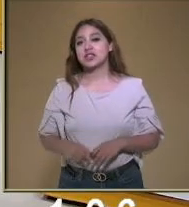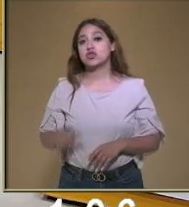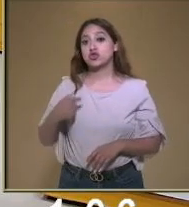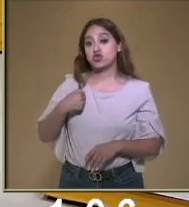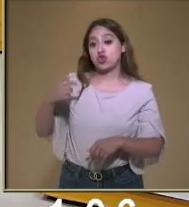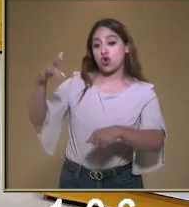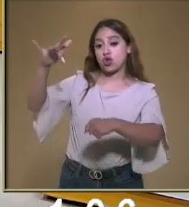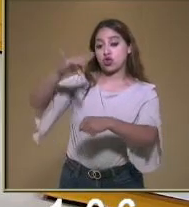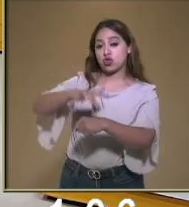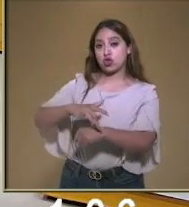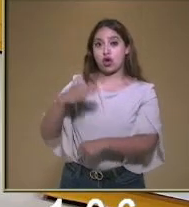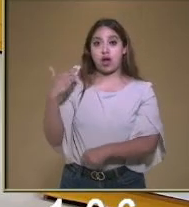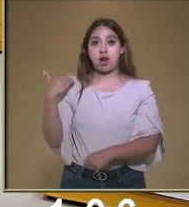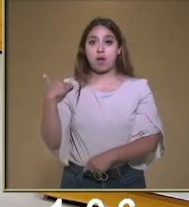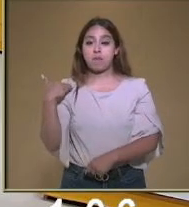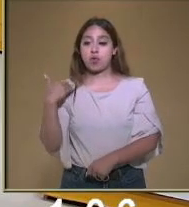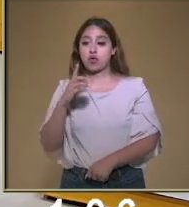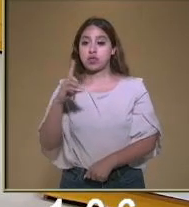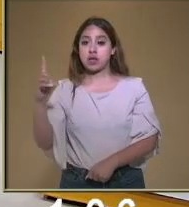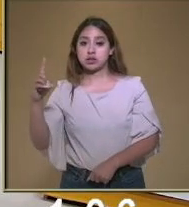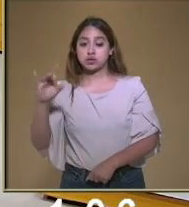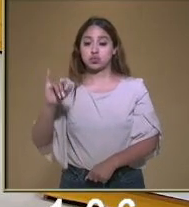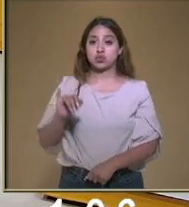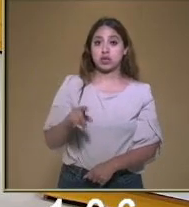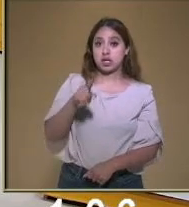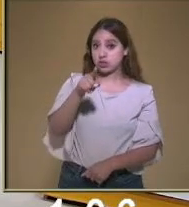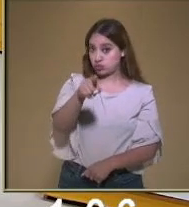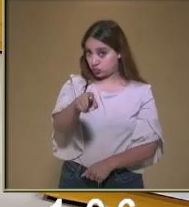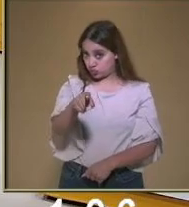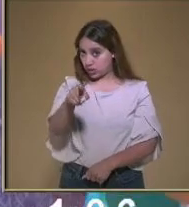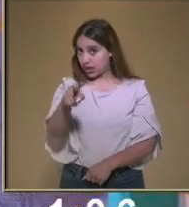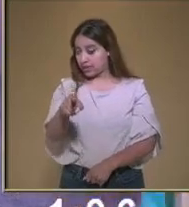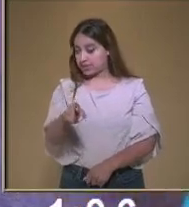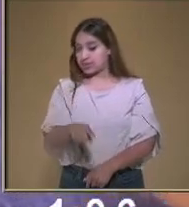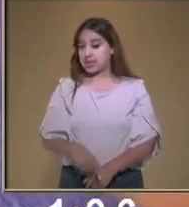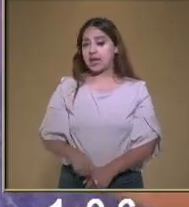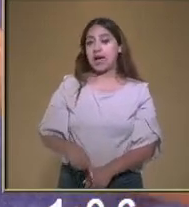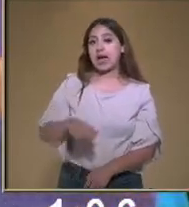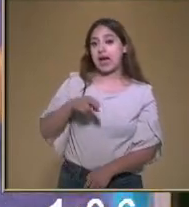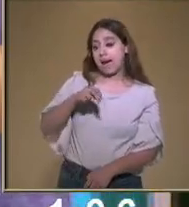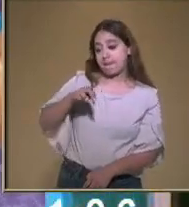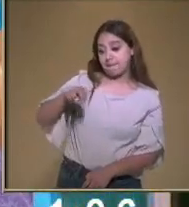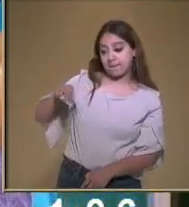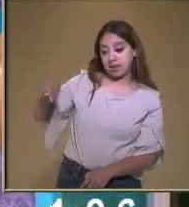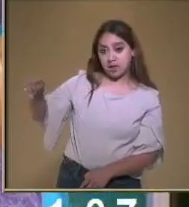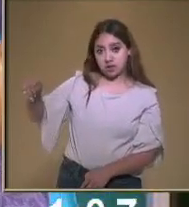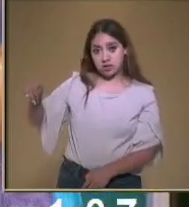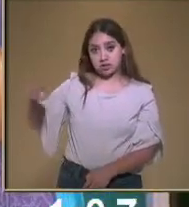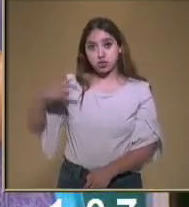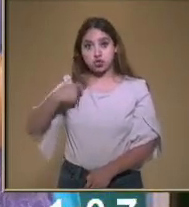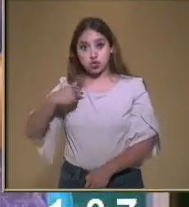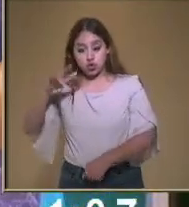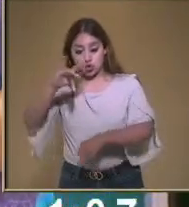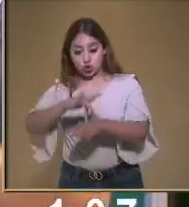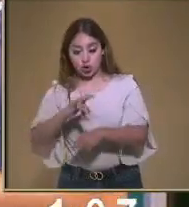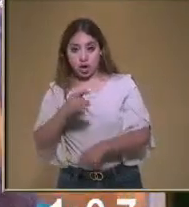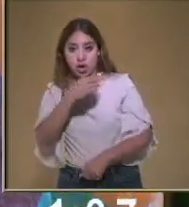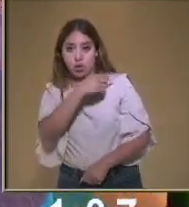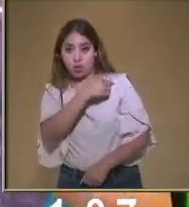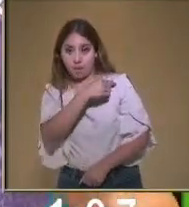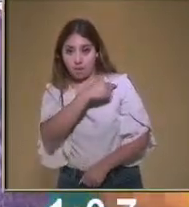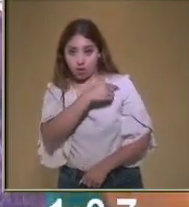derecho. Y eso significa que usted debe de caminar hacia su lado derecho. Perfecto. Cuando yo le toque el hombro izquierdo, usted va a